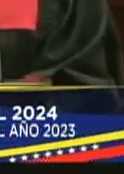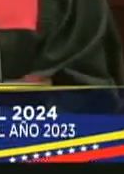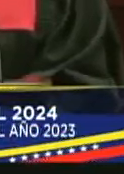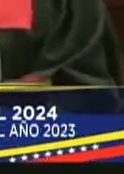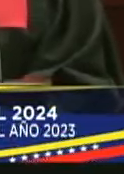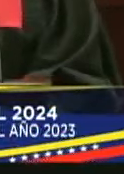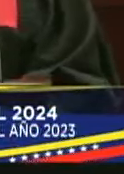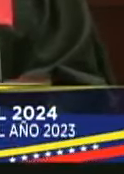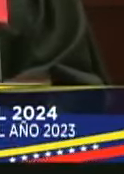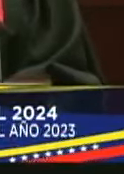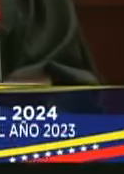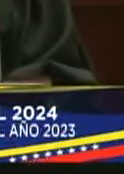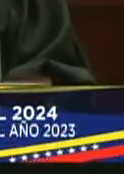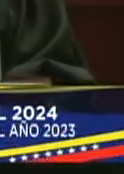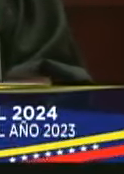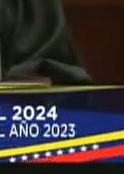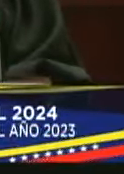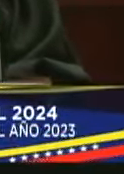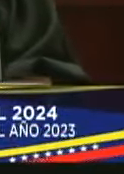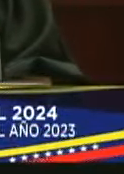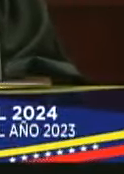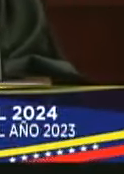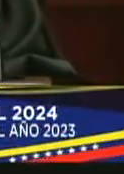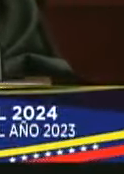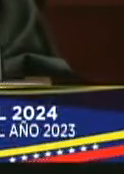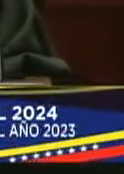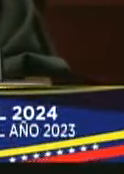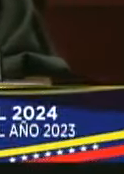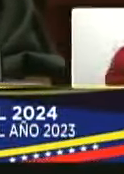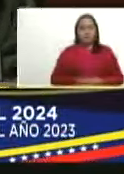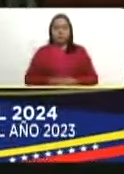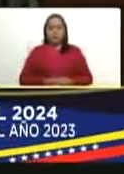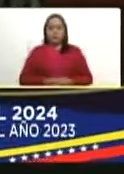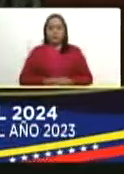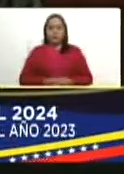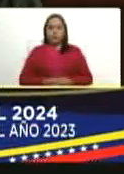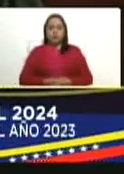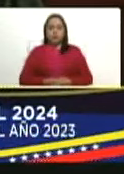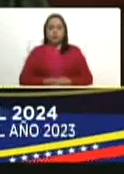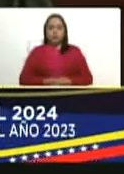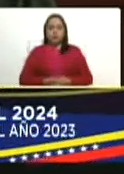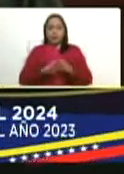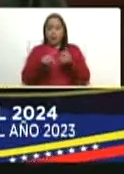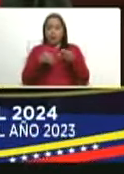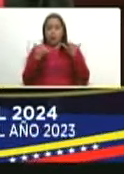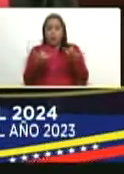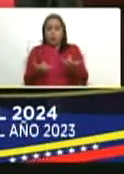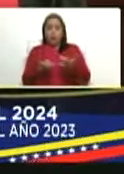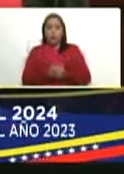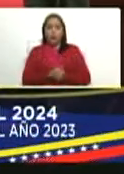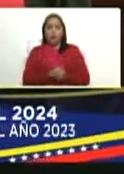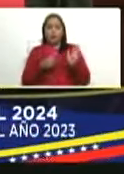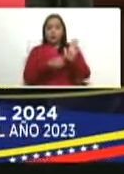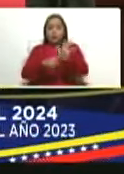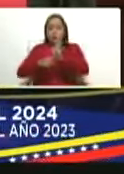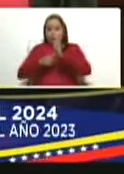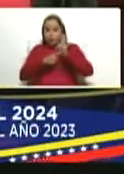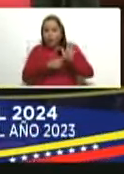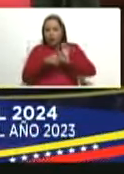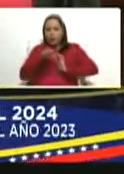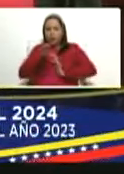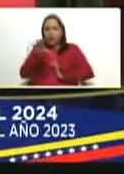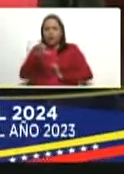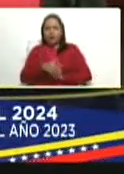los objetivos geopolíticos estadounidenses. A partir de este momento se evidencia en nuestro país